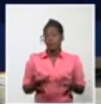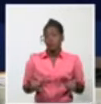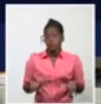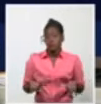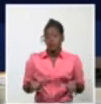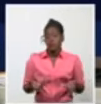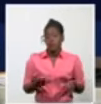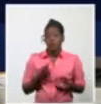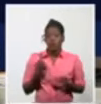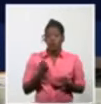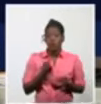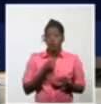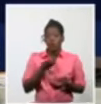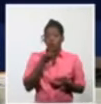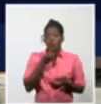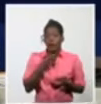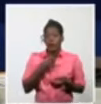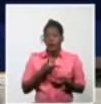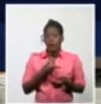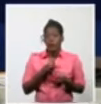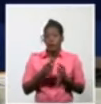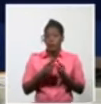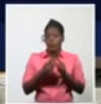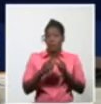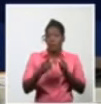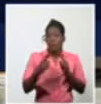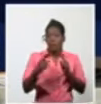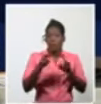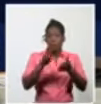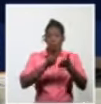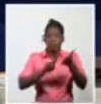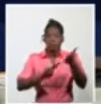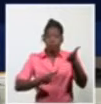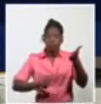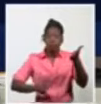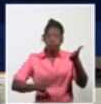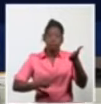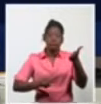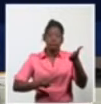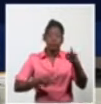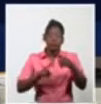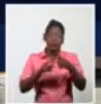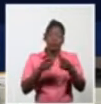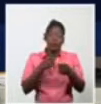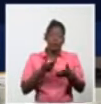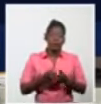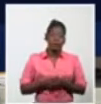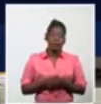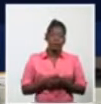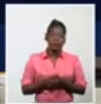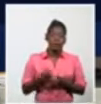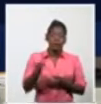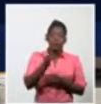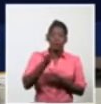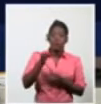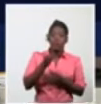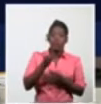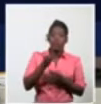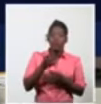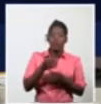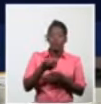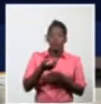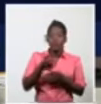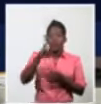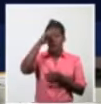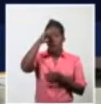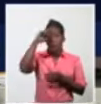sería larga la leer aquí, solamente decir que el municipio Santa Clara, el municipio Habana del